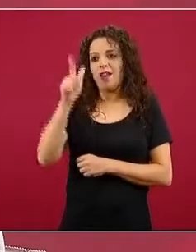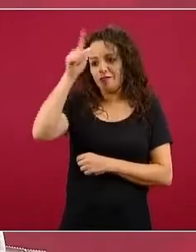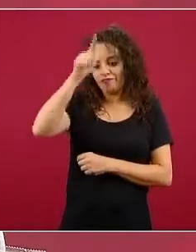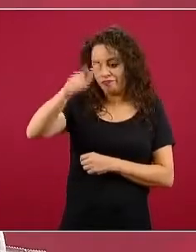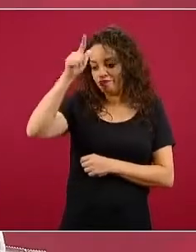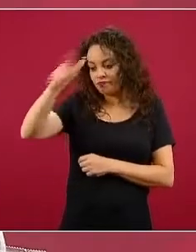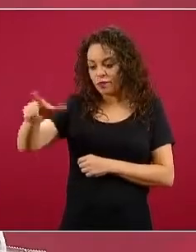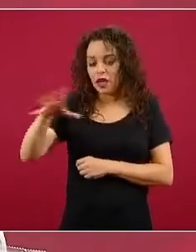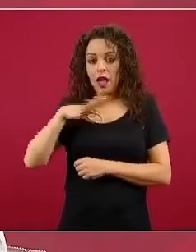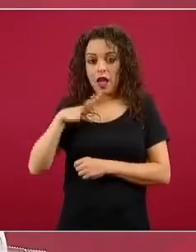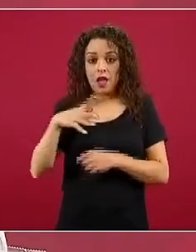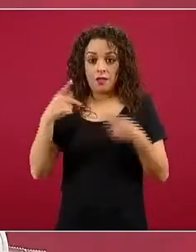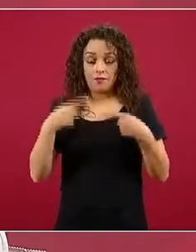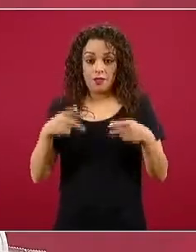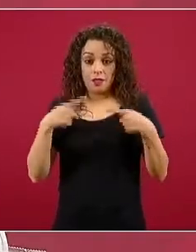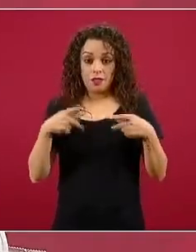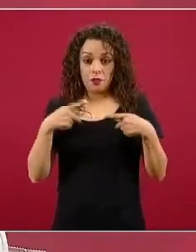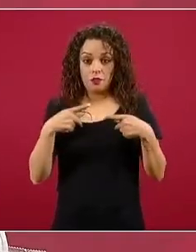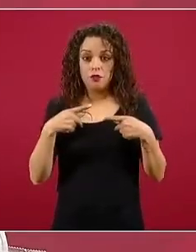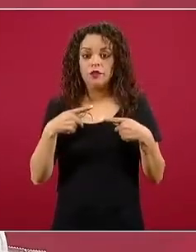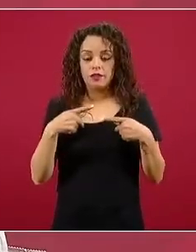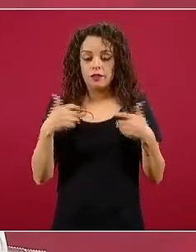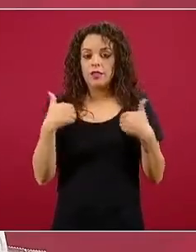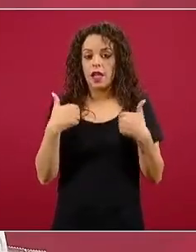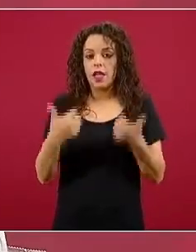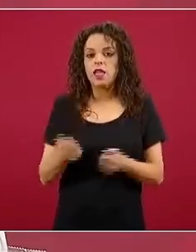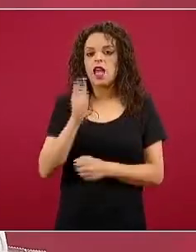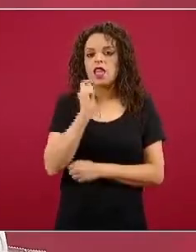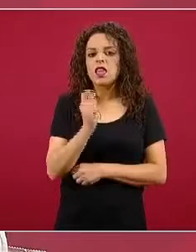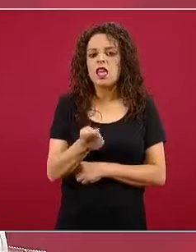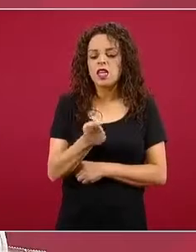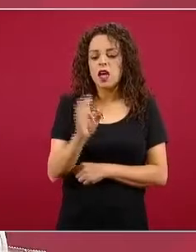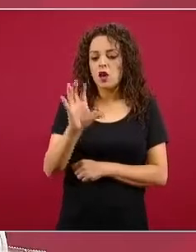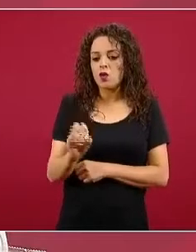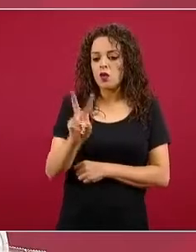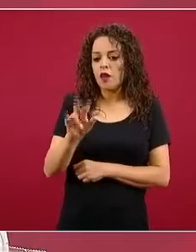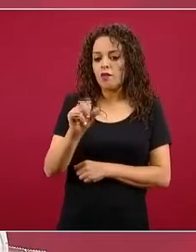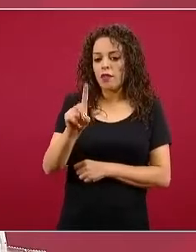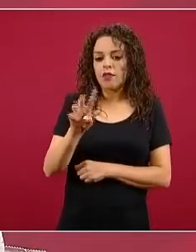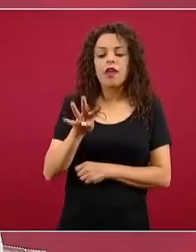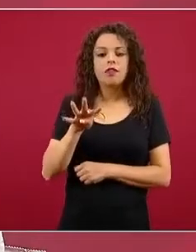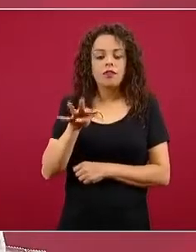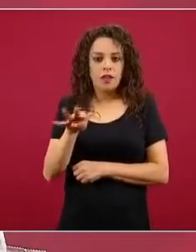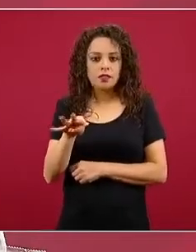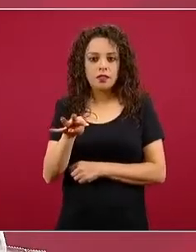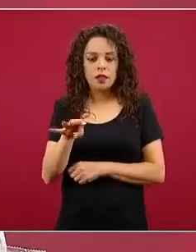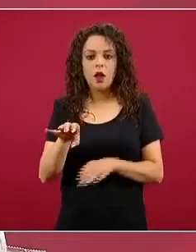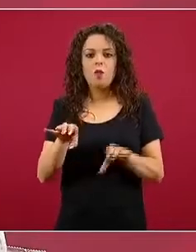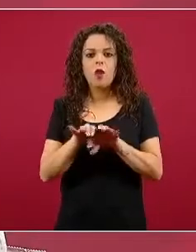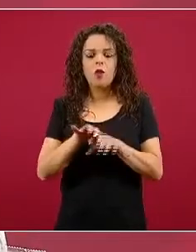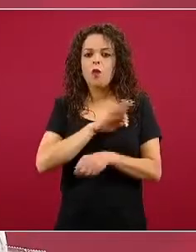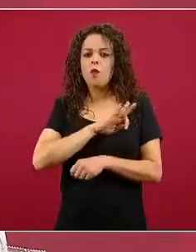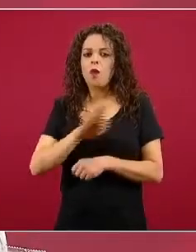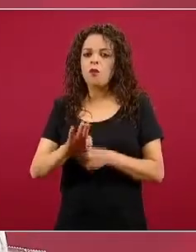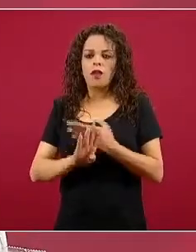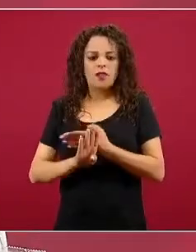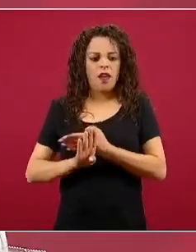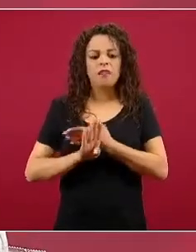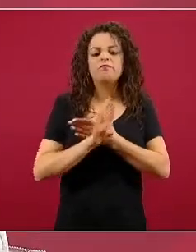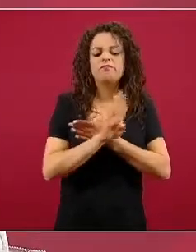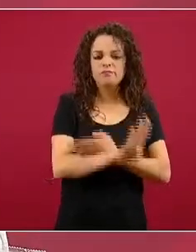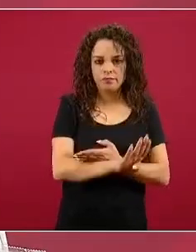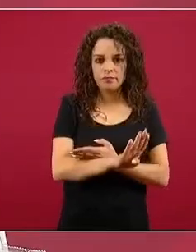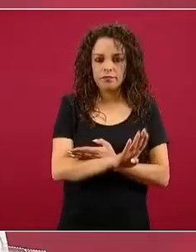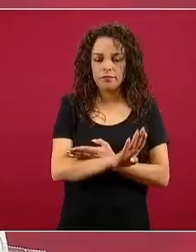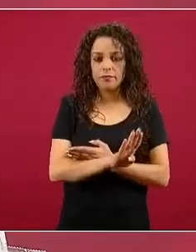personas tienen mayor conocimiento sobre lo que es la COVID-19, cómo prevenirla, cómo